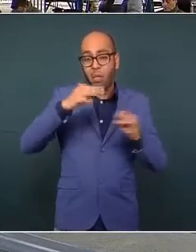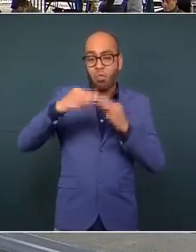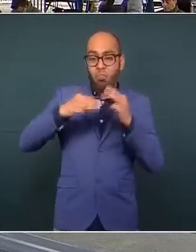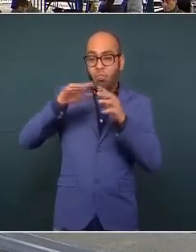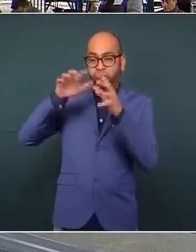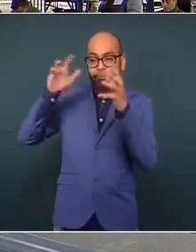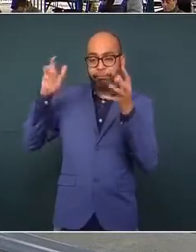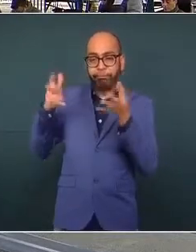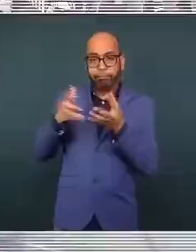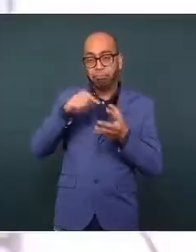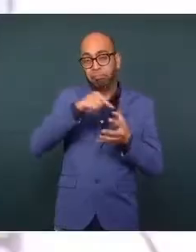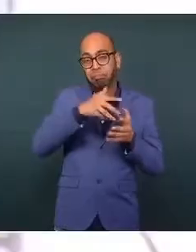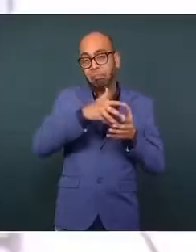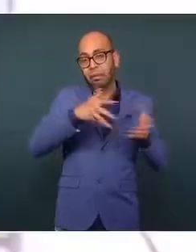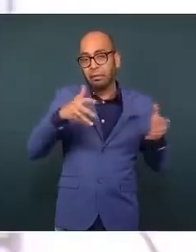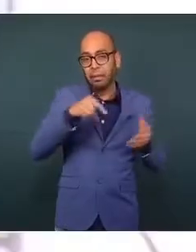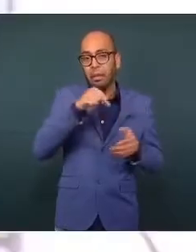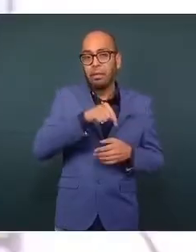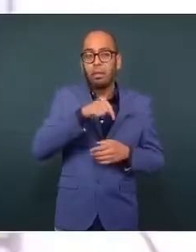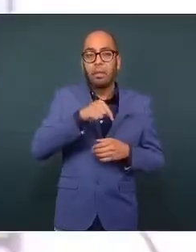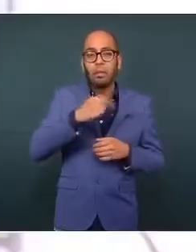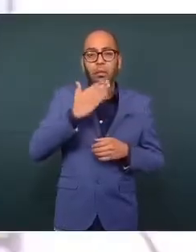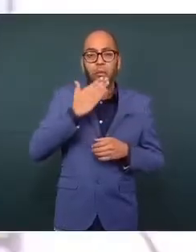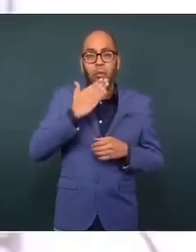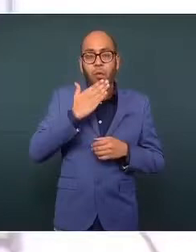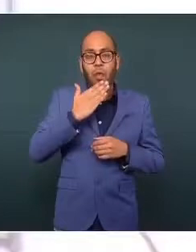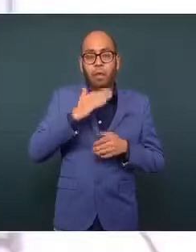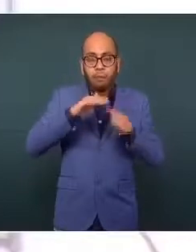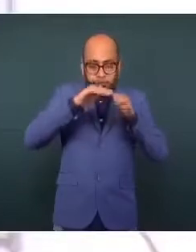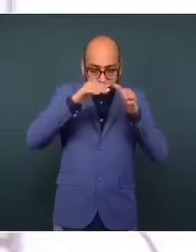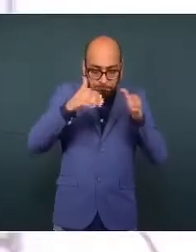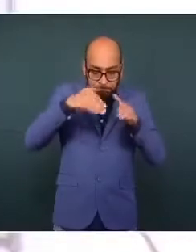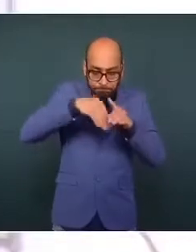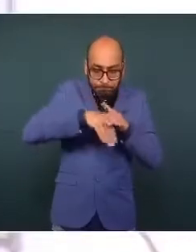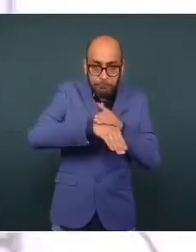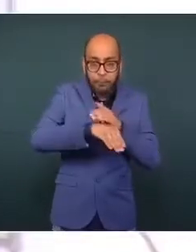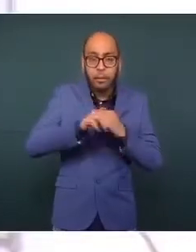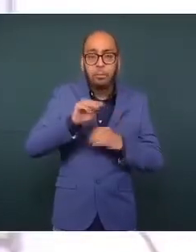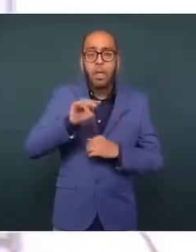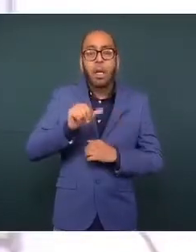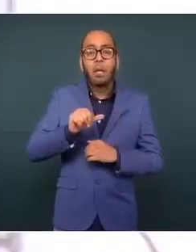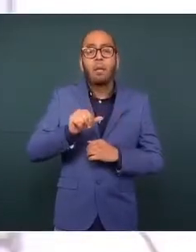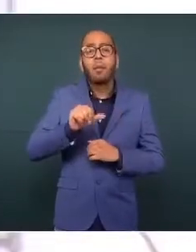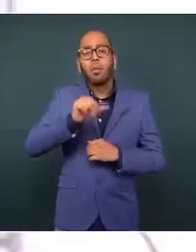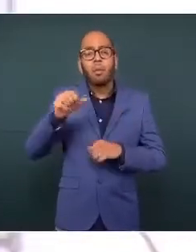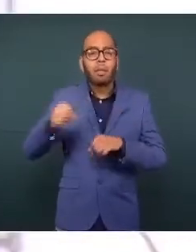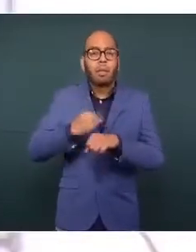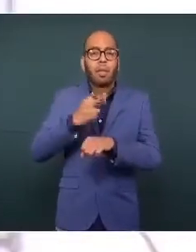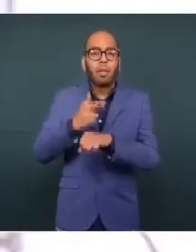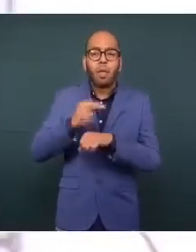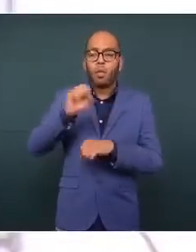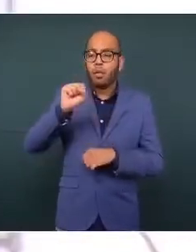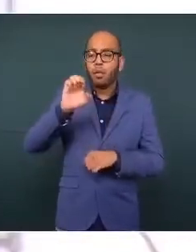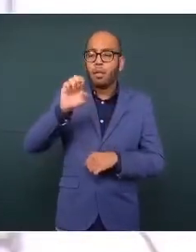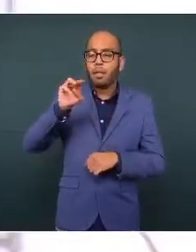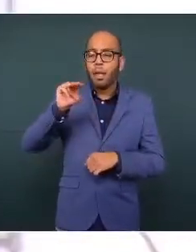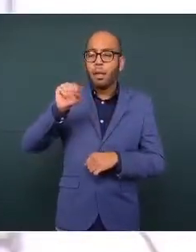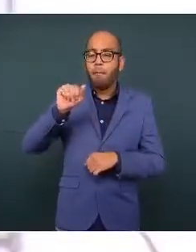que ha estado sobresaliendo. Y concretamente el secretario de Semarnat de Medio Ambiente,